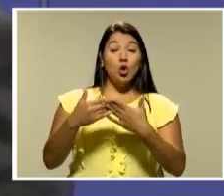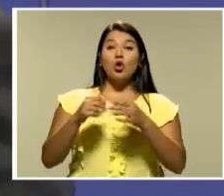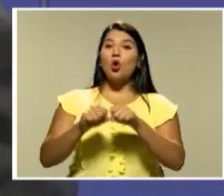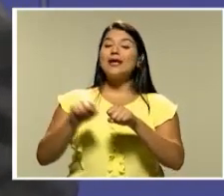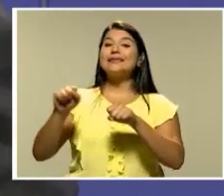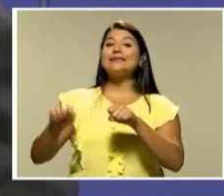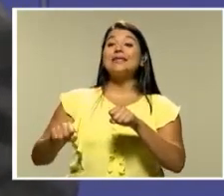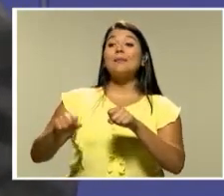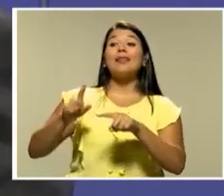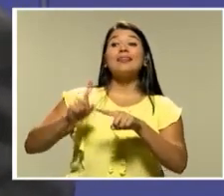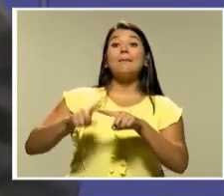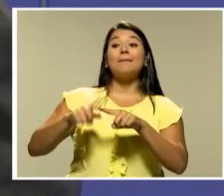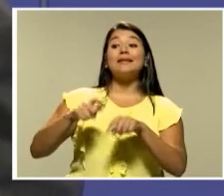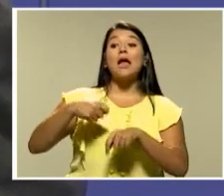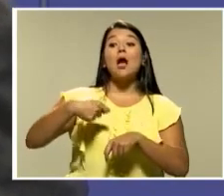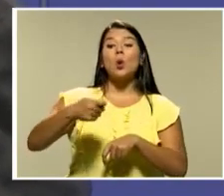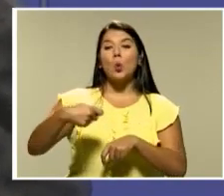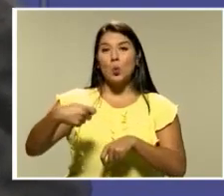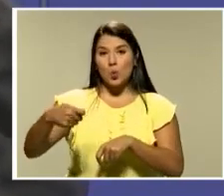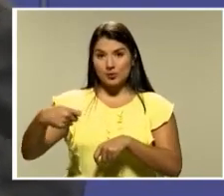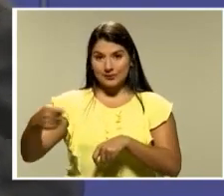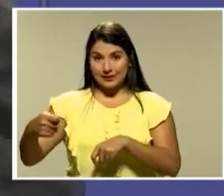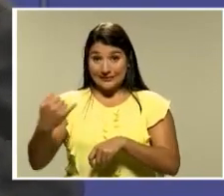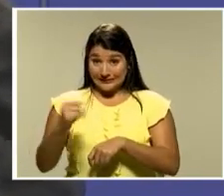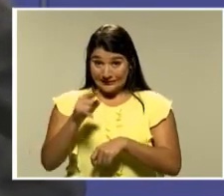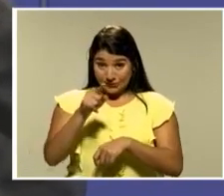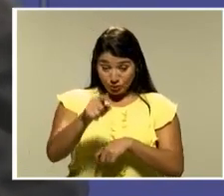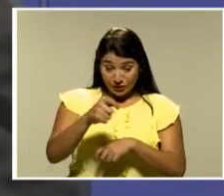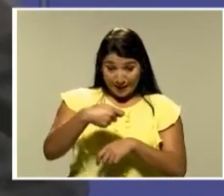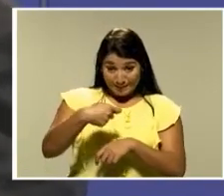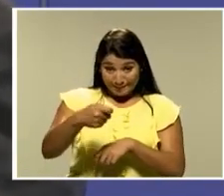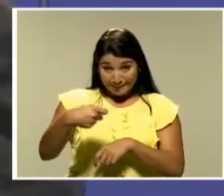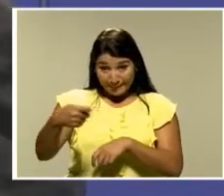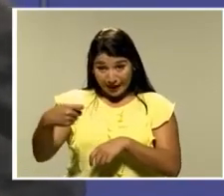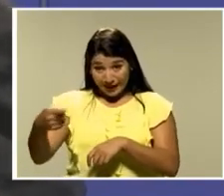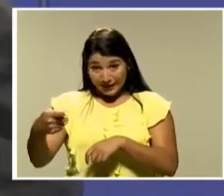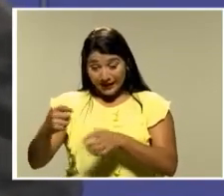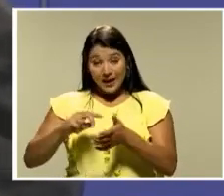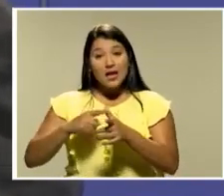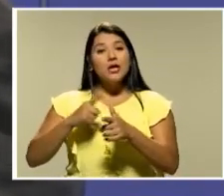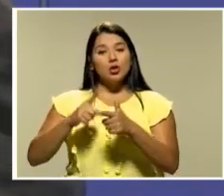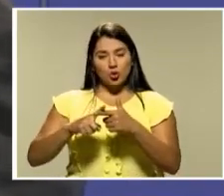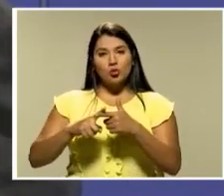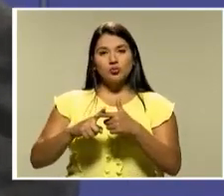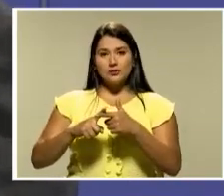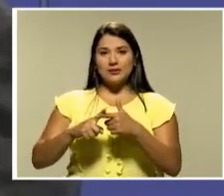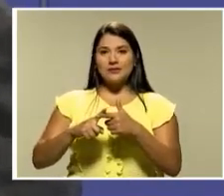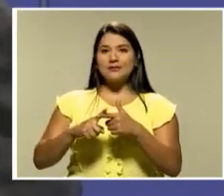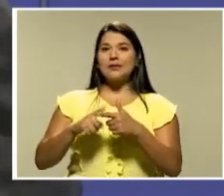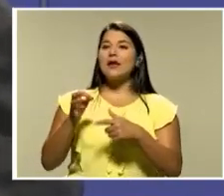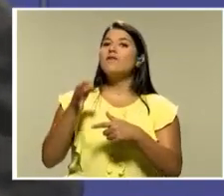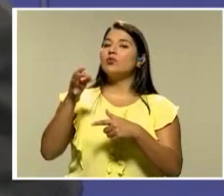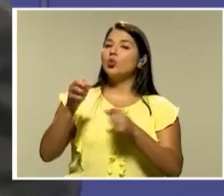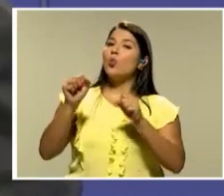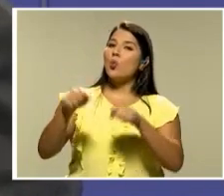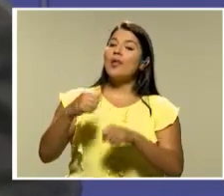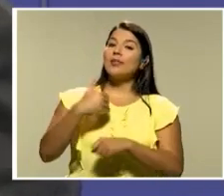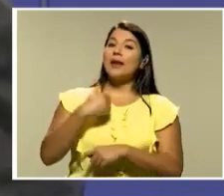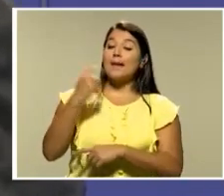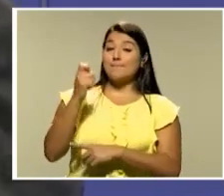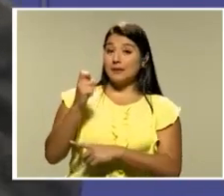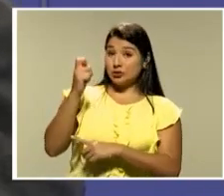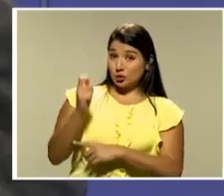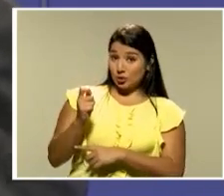basado en cuotas. En la medida en que usted esté cotizando, adquiere suficientes cuotas para eventualmente aspirar a una